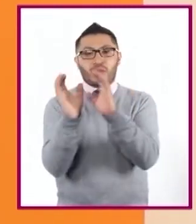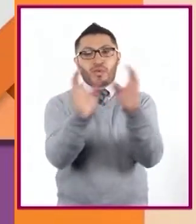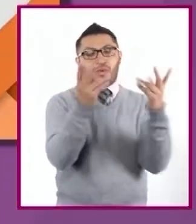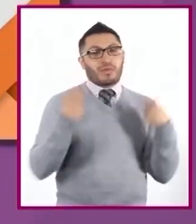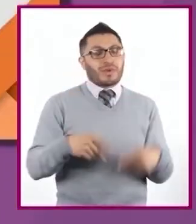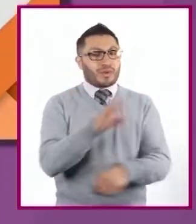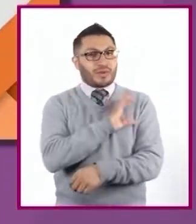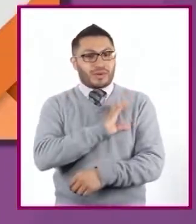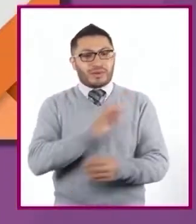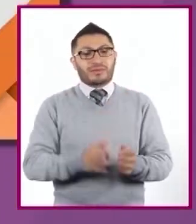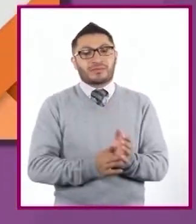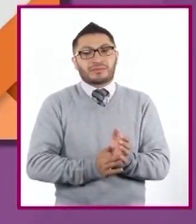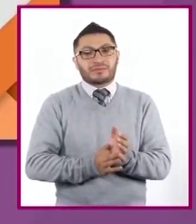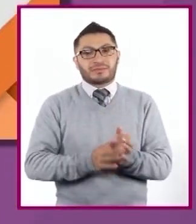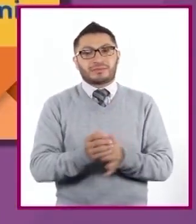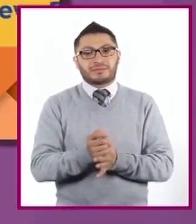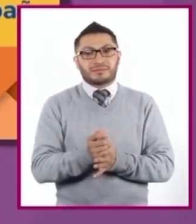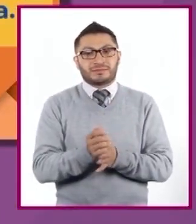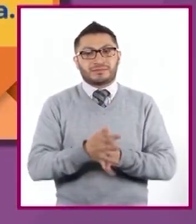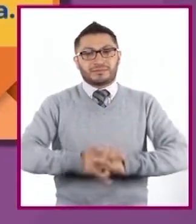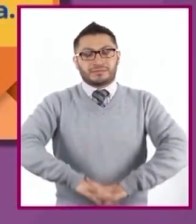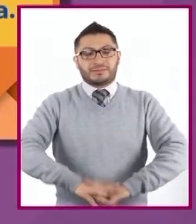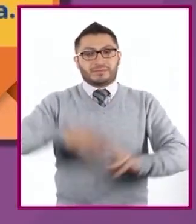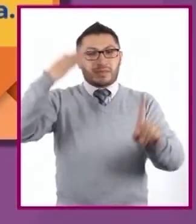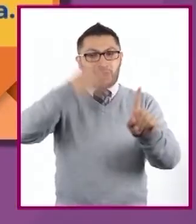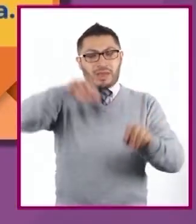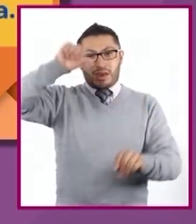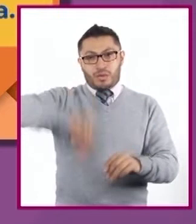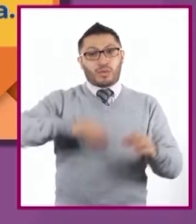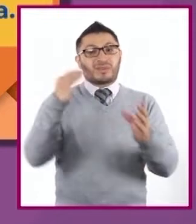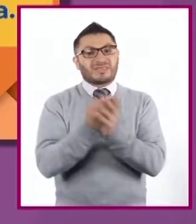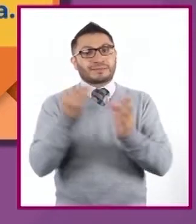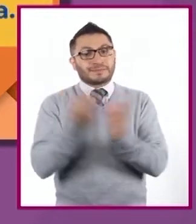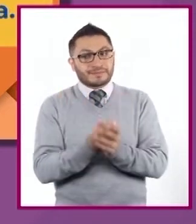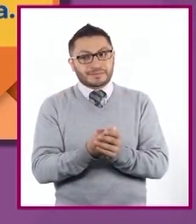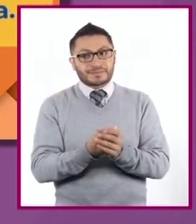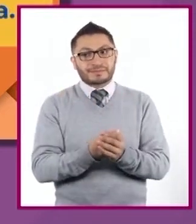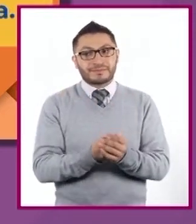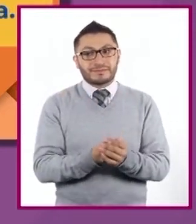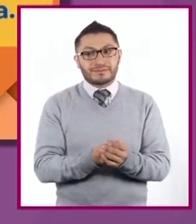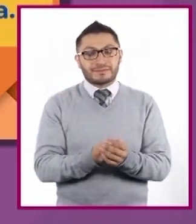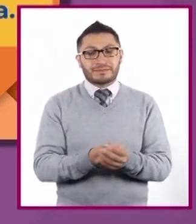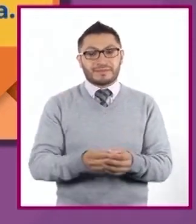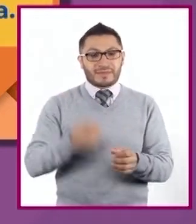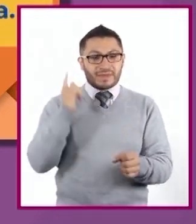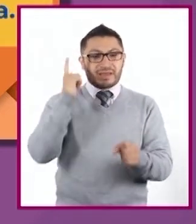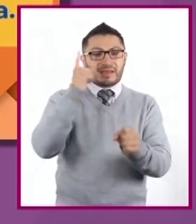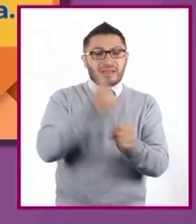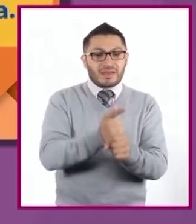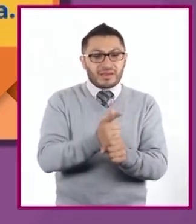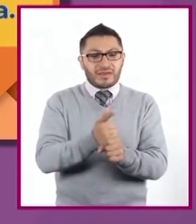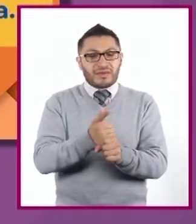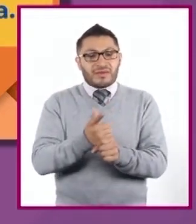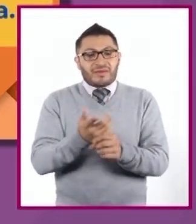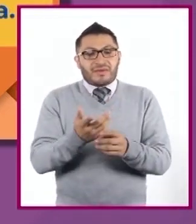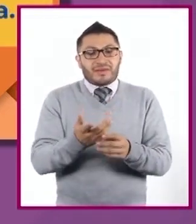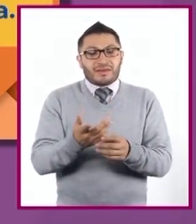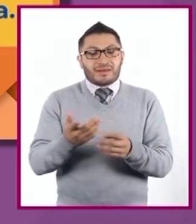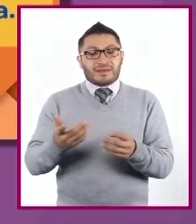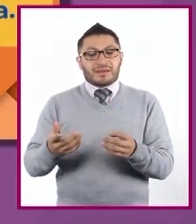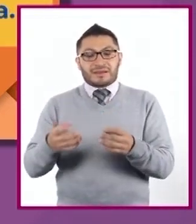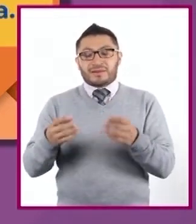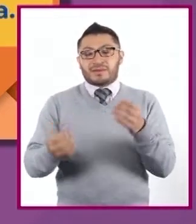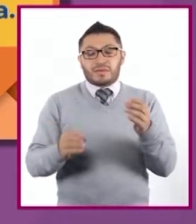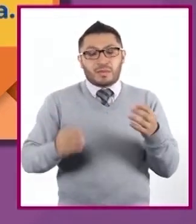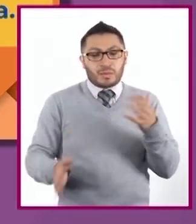queremos. El propósito de esta sesión es que logren identificar las innovaciones tecnológicas en las diferentes